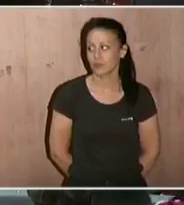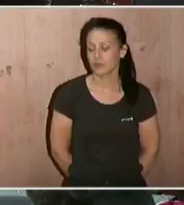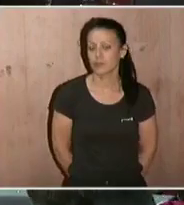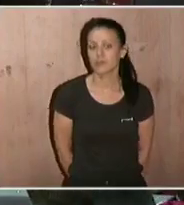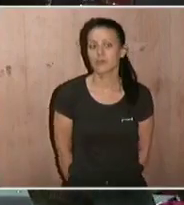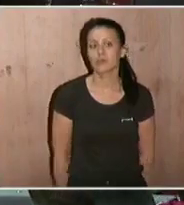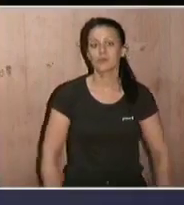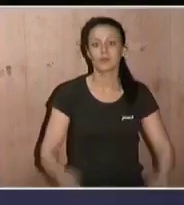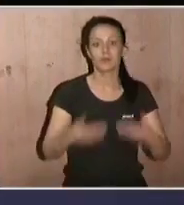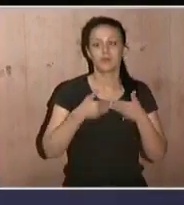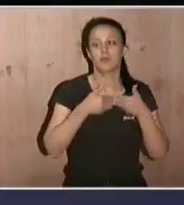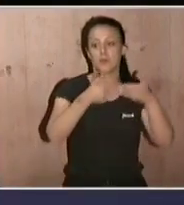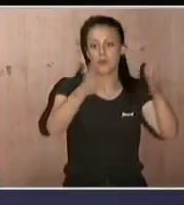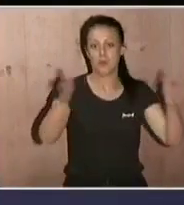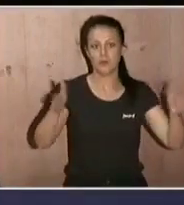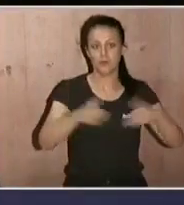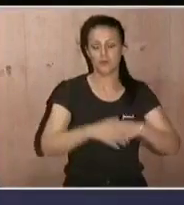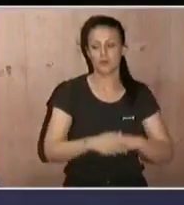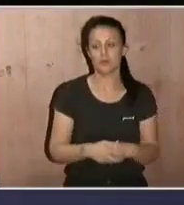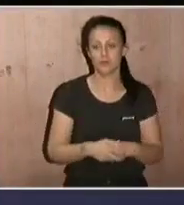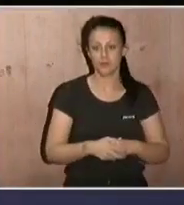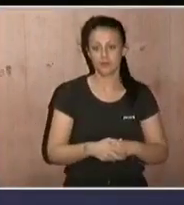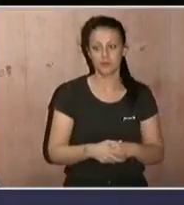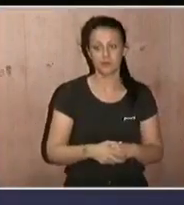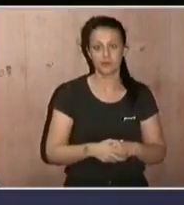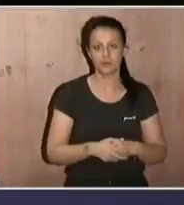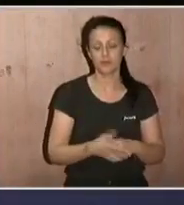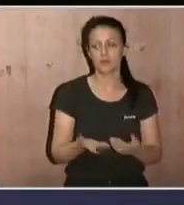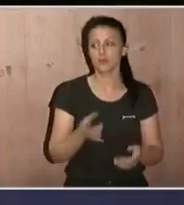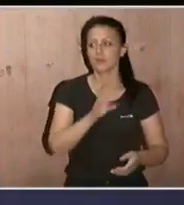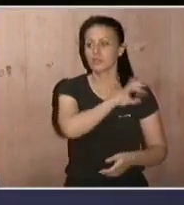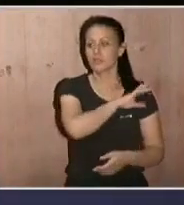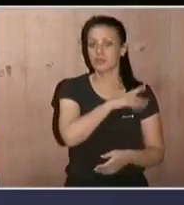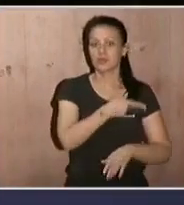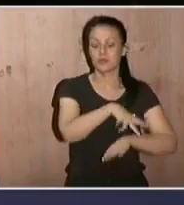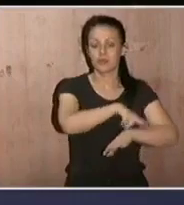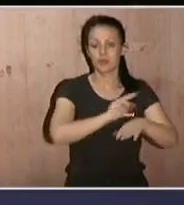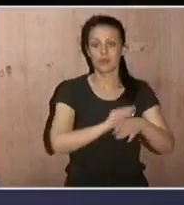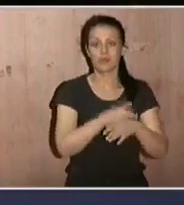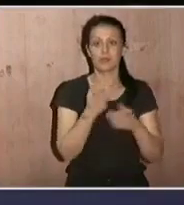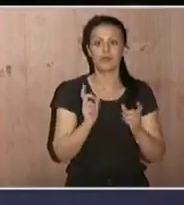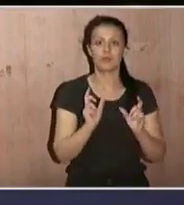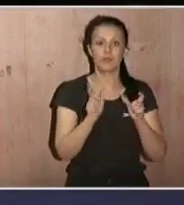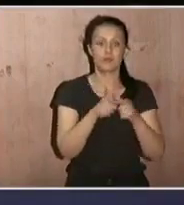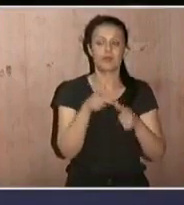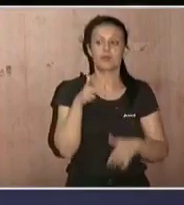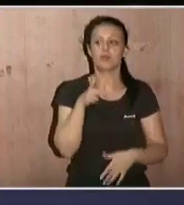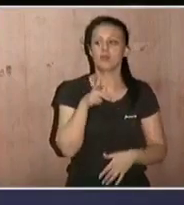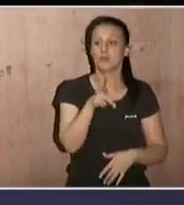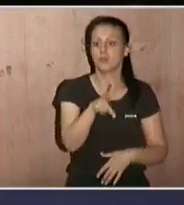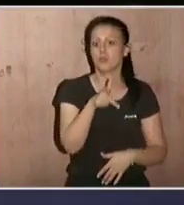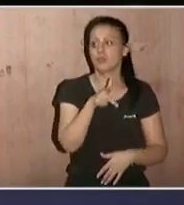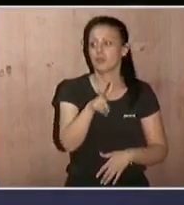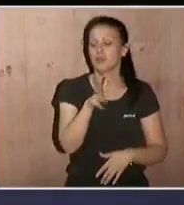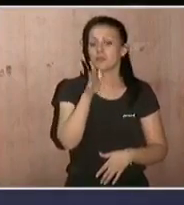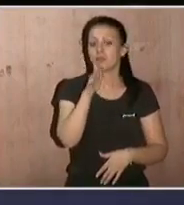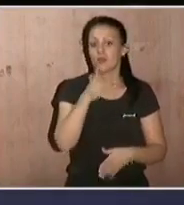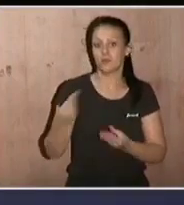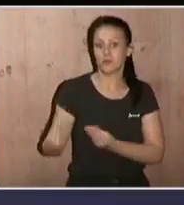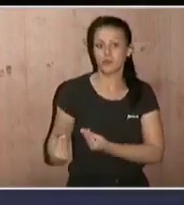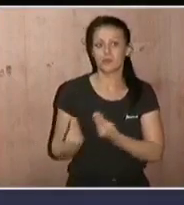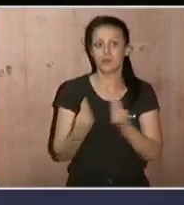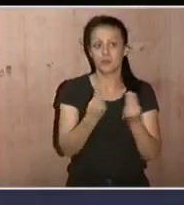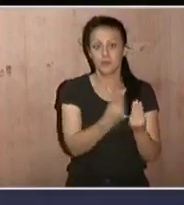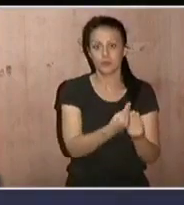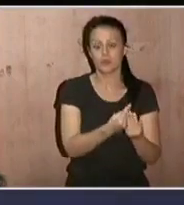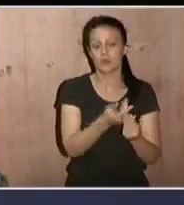Sobre la sesión. El señor Degà de la Facultad de Dret es dignará a conduir y acompañar